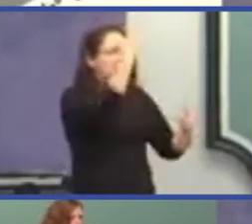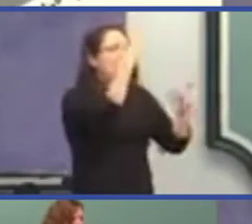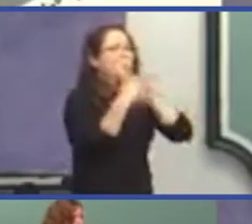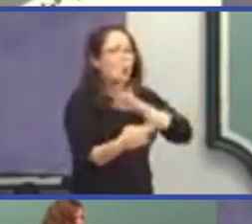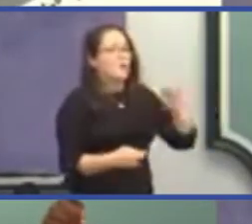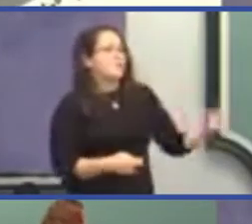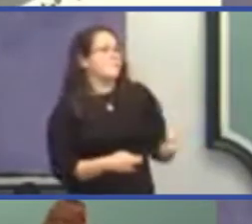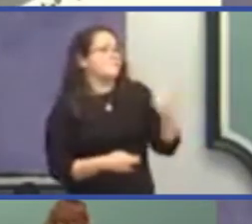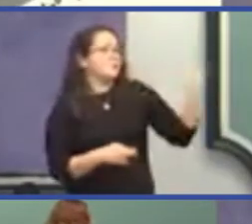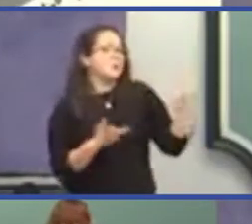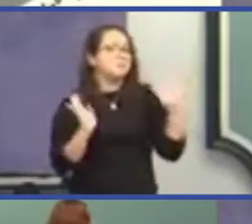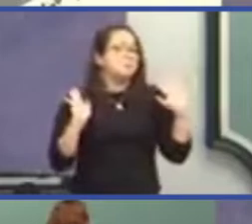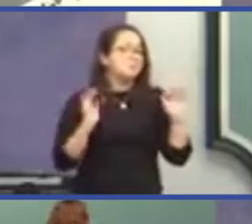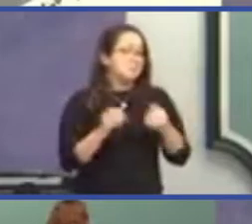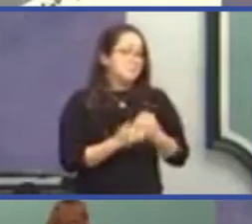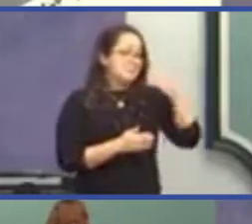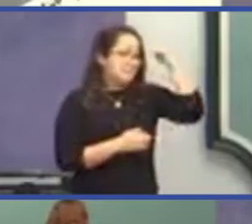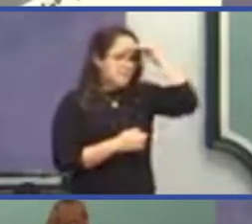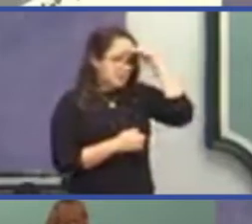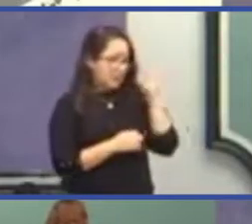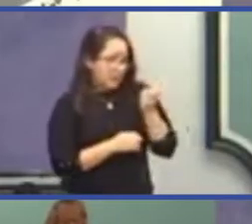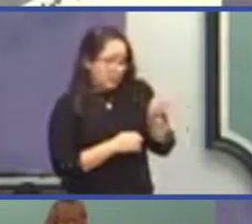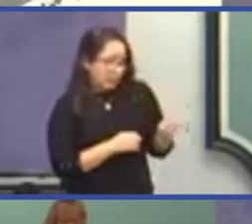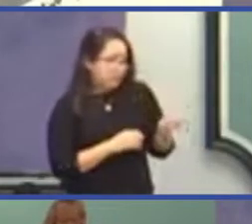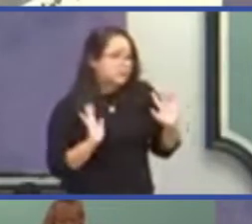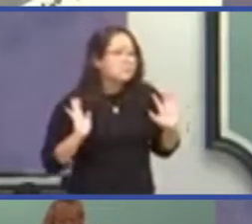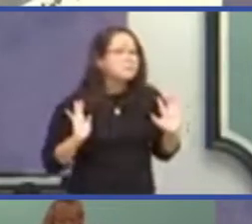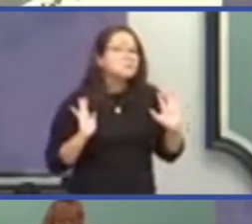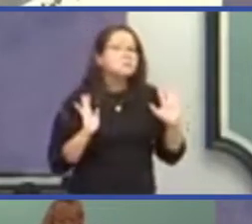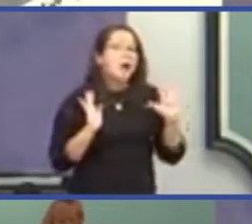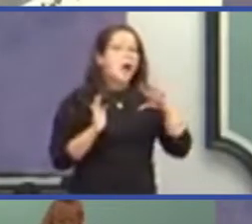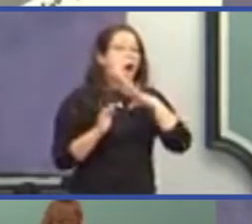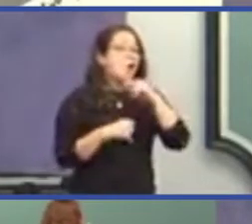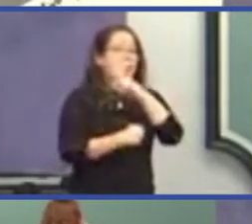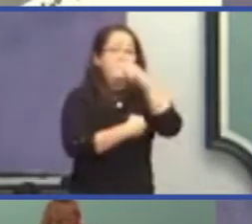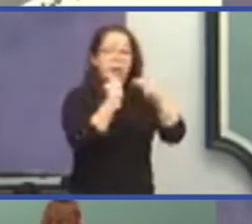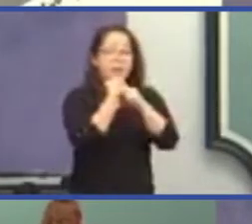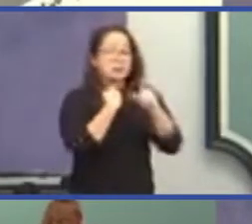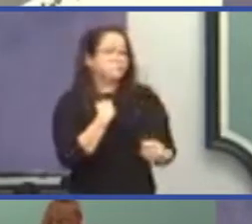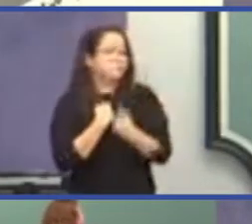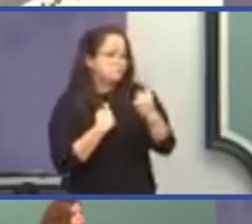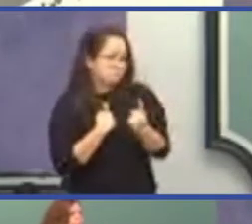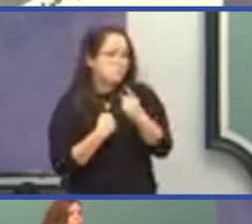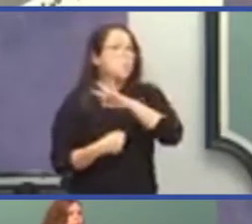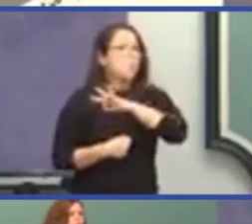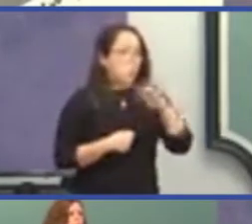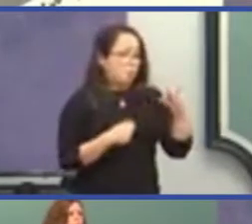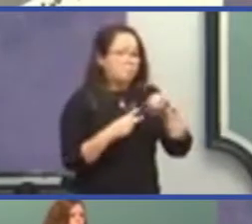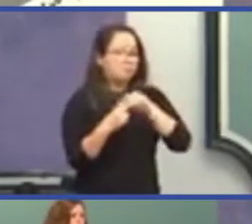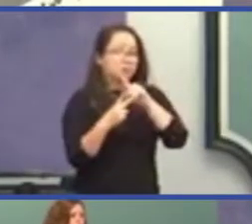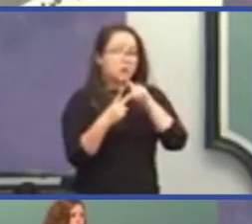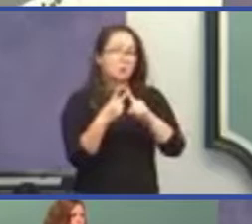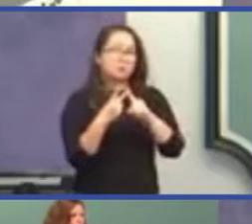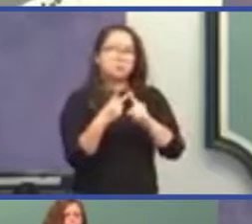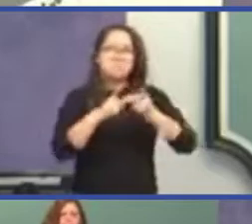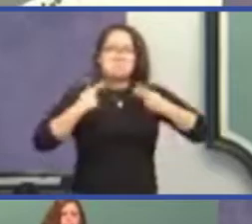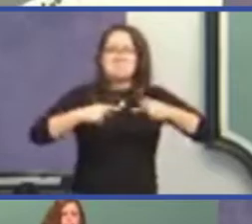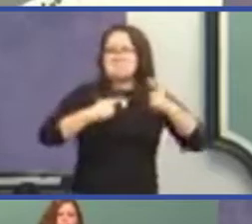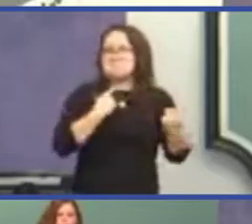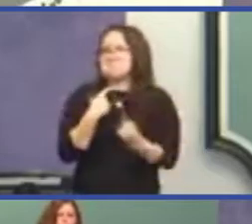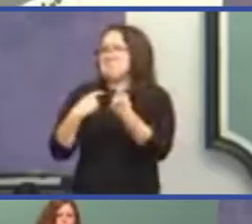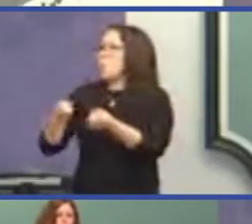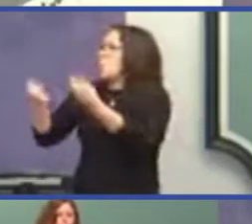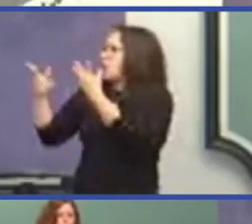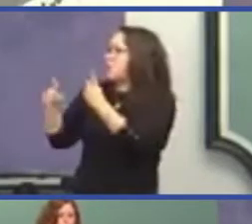universo infinito hay un país infinito con un número infinito de personas, ahí sí, nunca